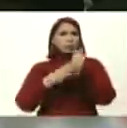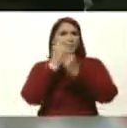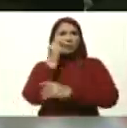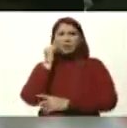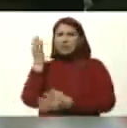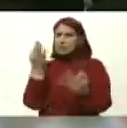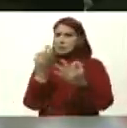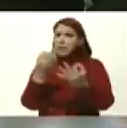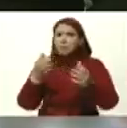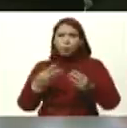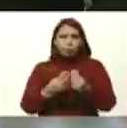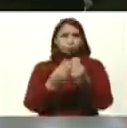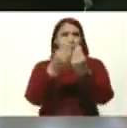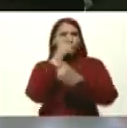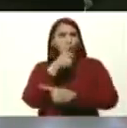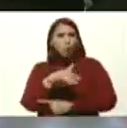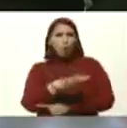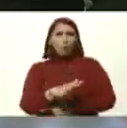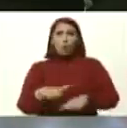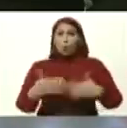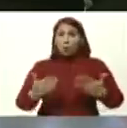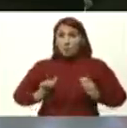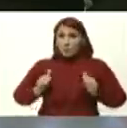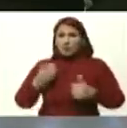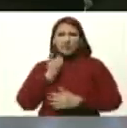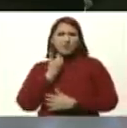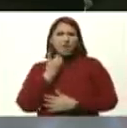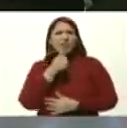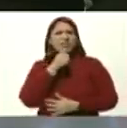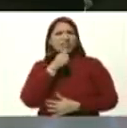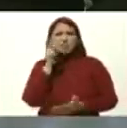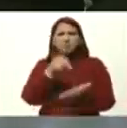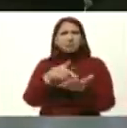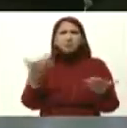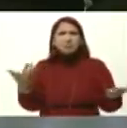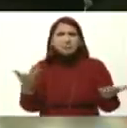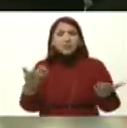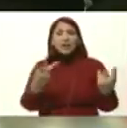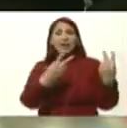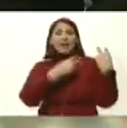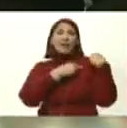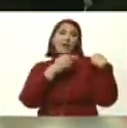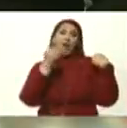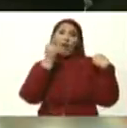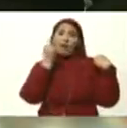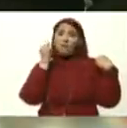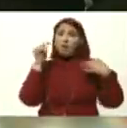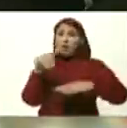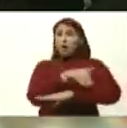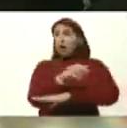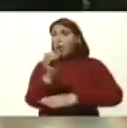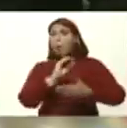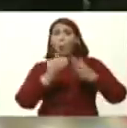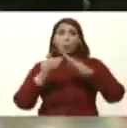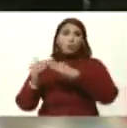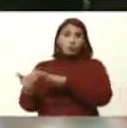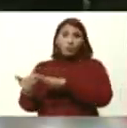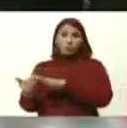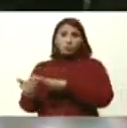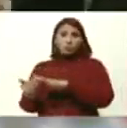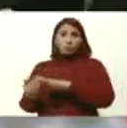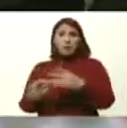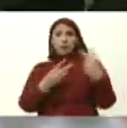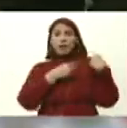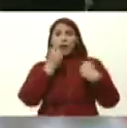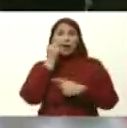lideresas siempre han estado con la gente. Cuando arrancó la pandemia, ¿quién estaba ahí? El jefe o jefa de calle, de comunidad, el